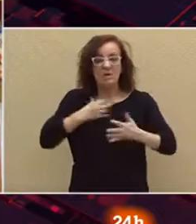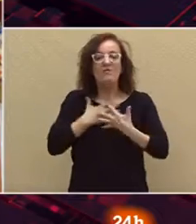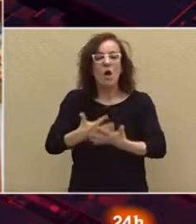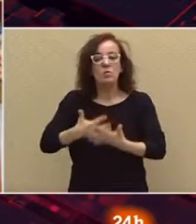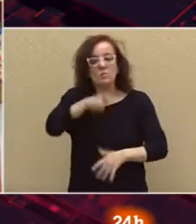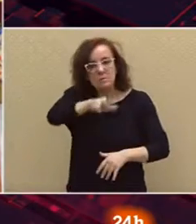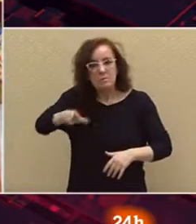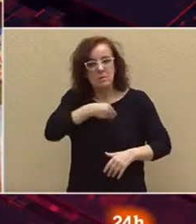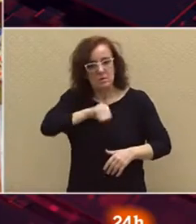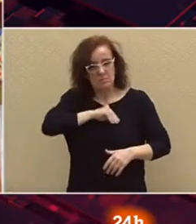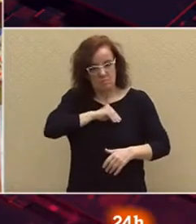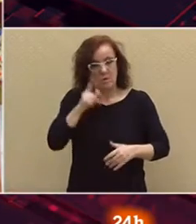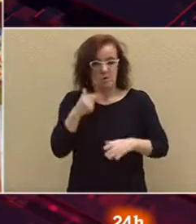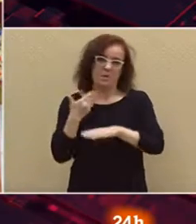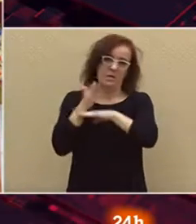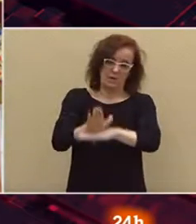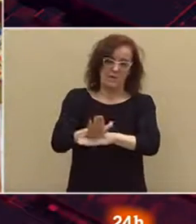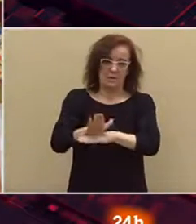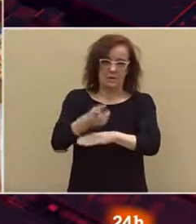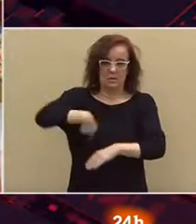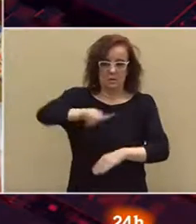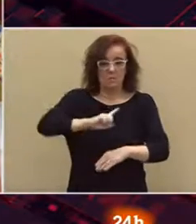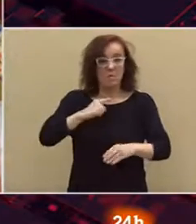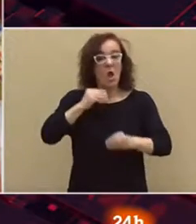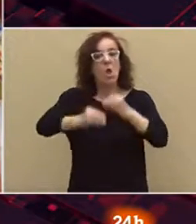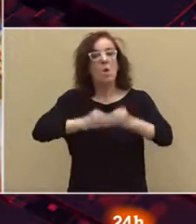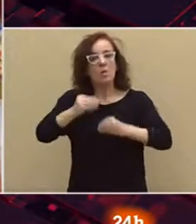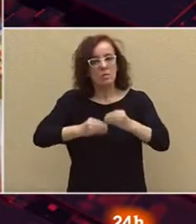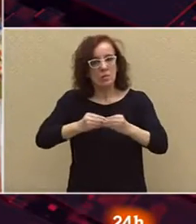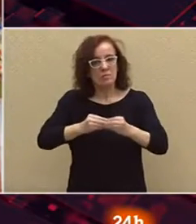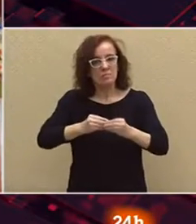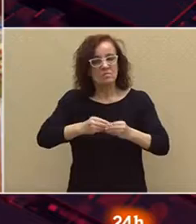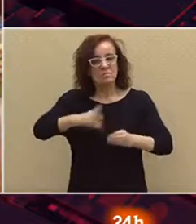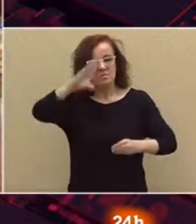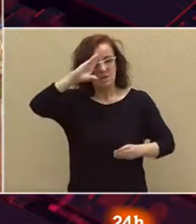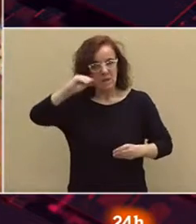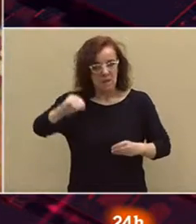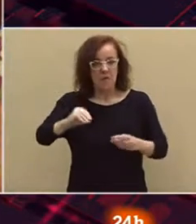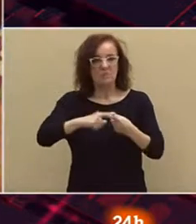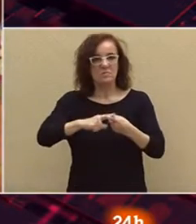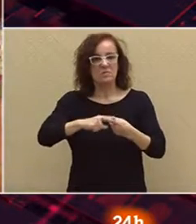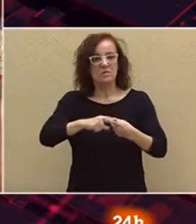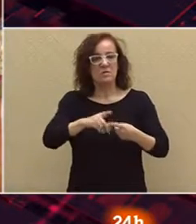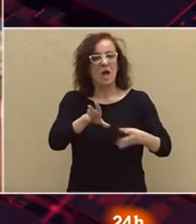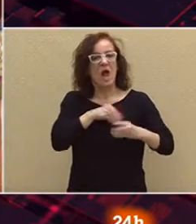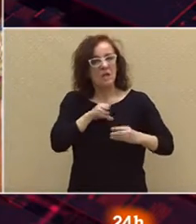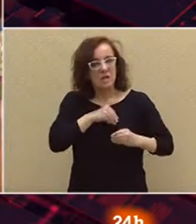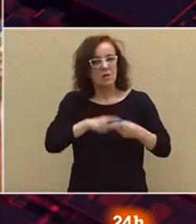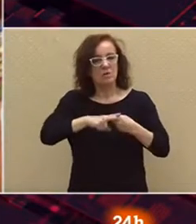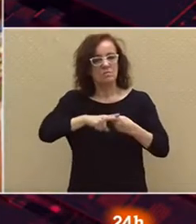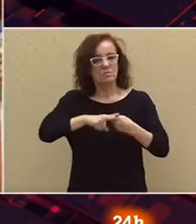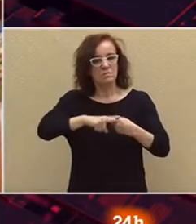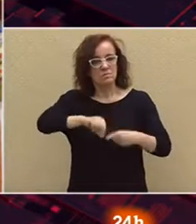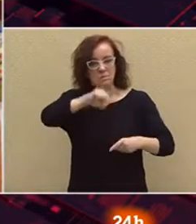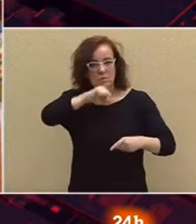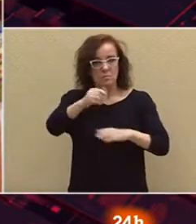a los que representaban. Y lo hicieron con inteligencia, con generosidad, con patriotismo,